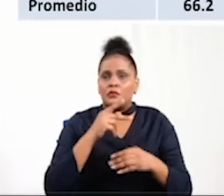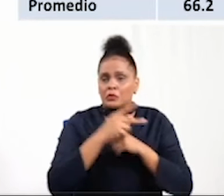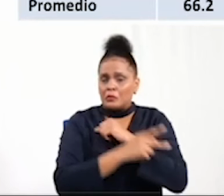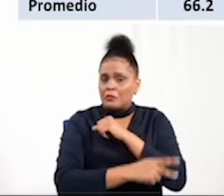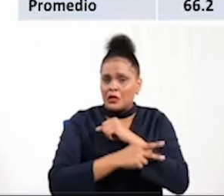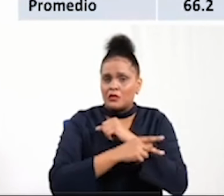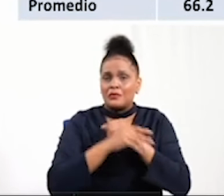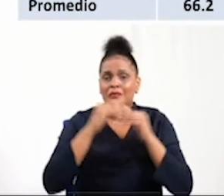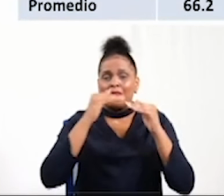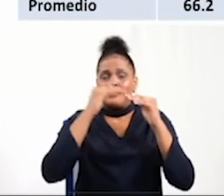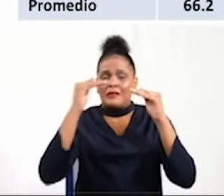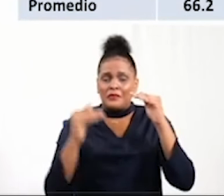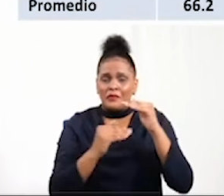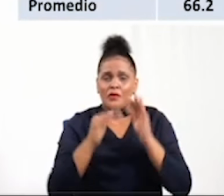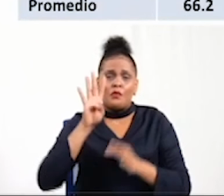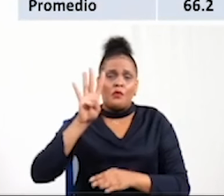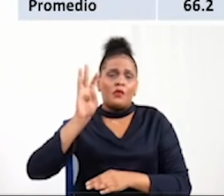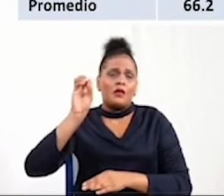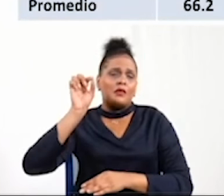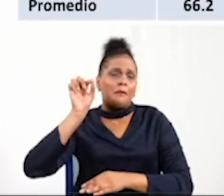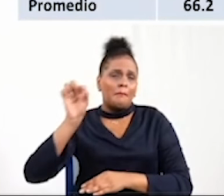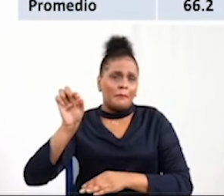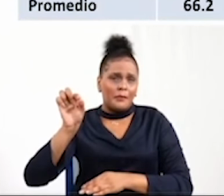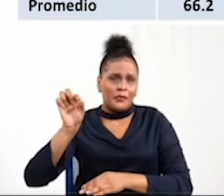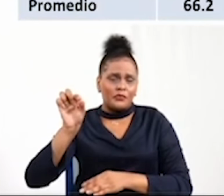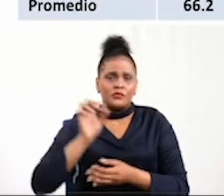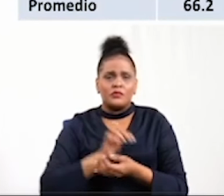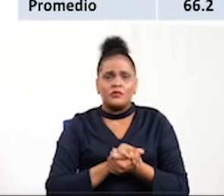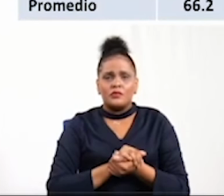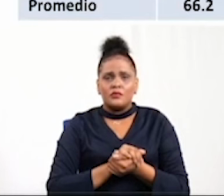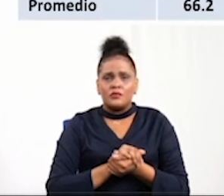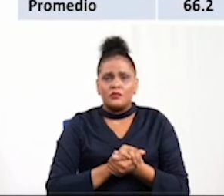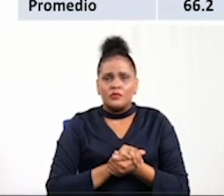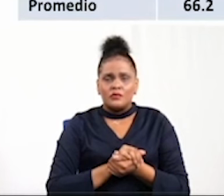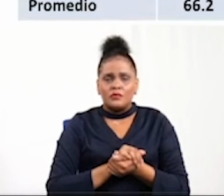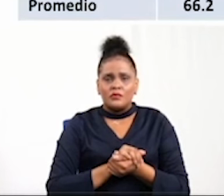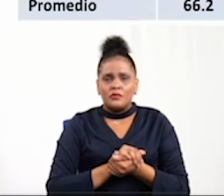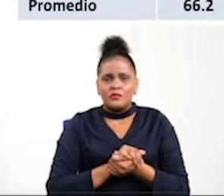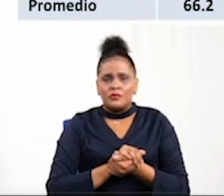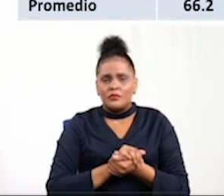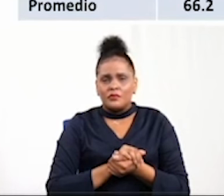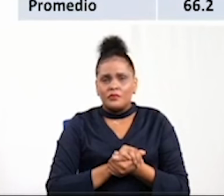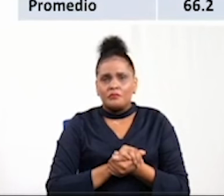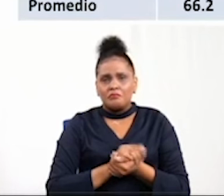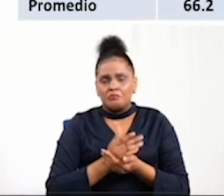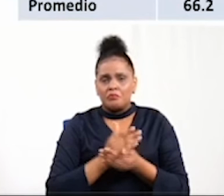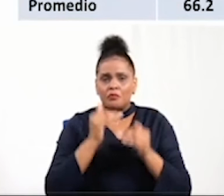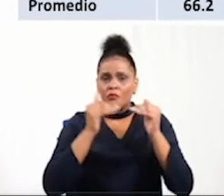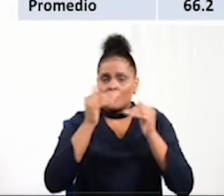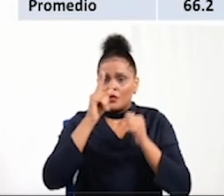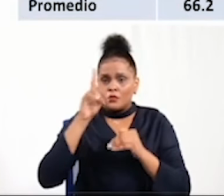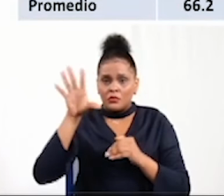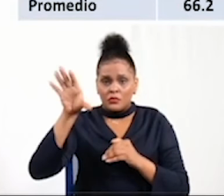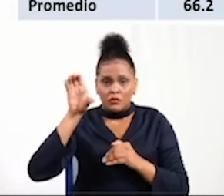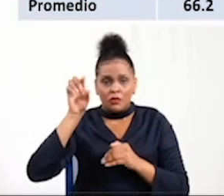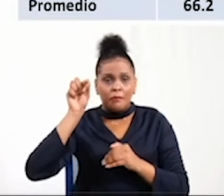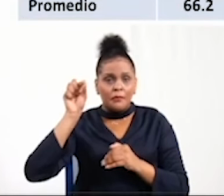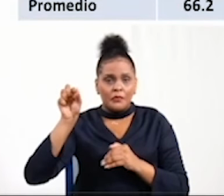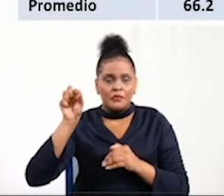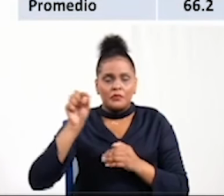por debajo de los 40 puntos respecto de un total de 100 puntos y si usted es